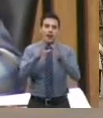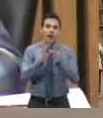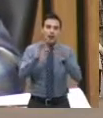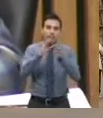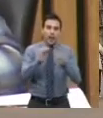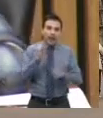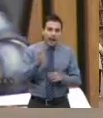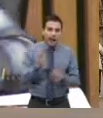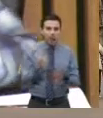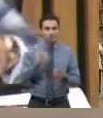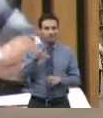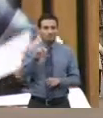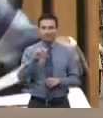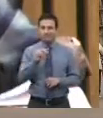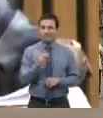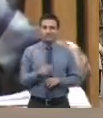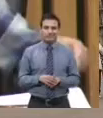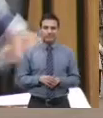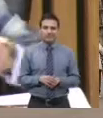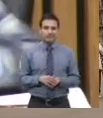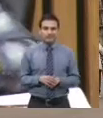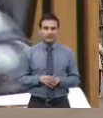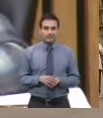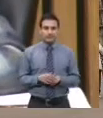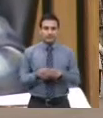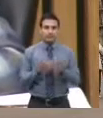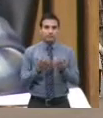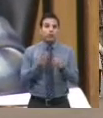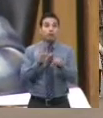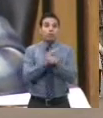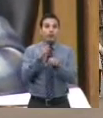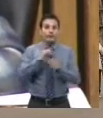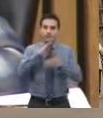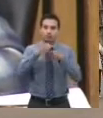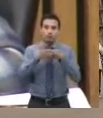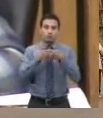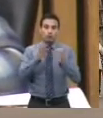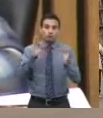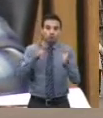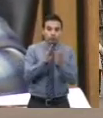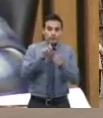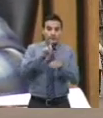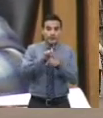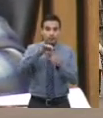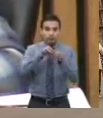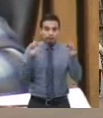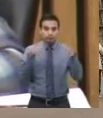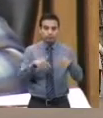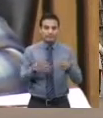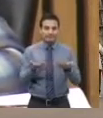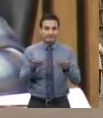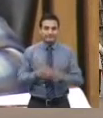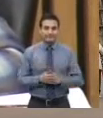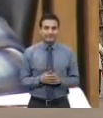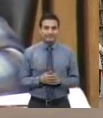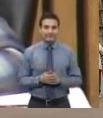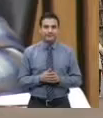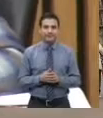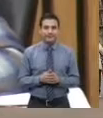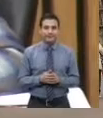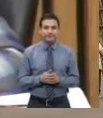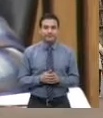a la legislación electoral en fechas muy próximas a los comicios, los cuales, dado los tiempos, no pueden ser susceptibles de